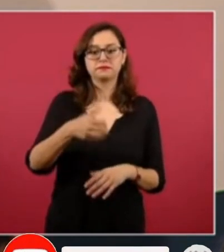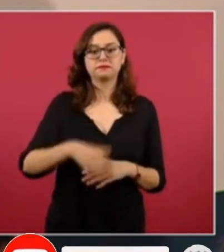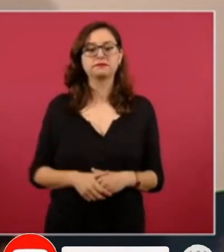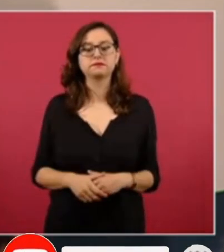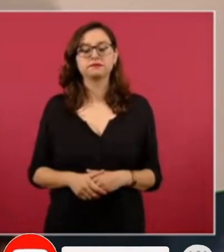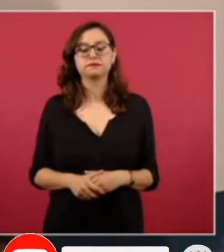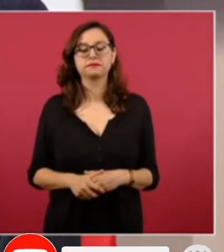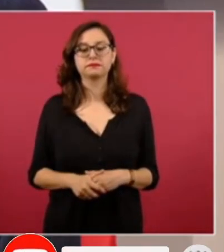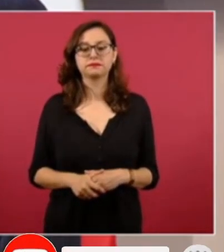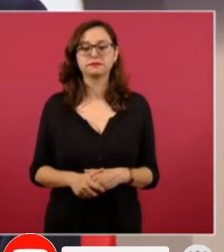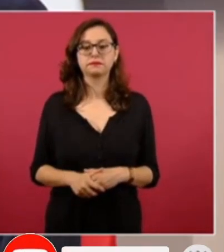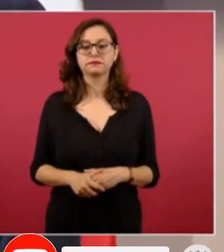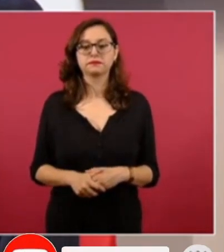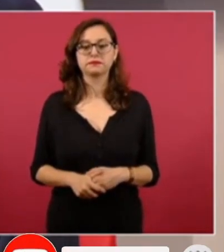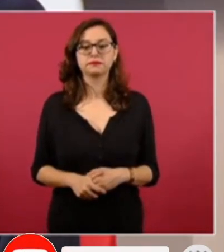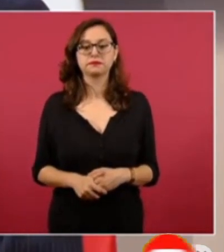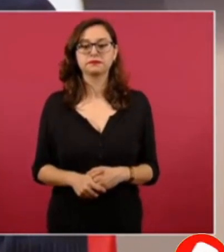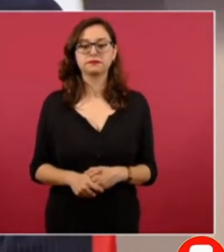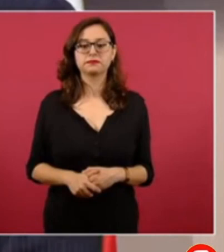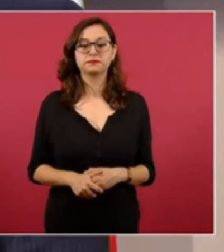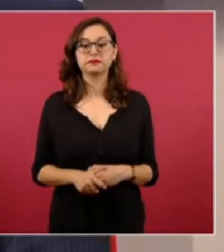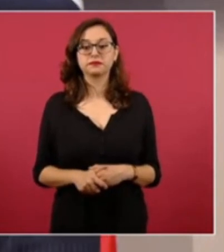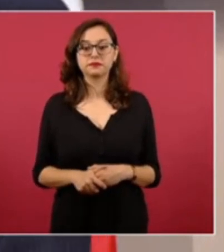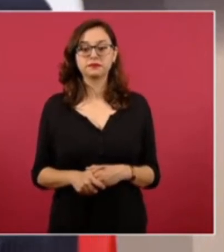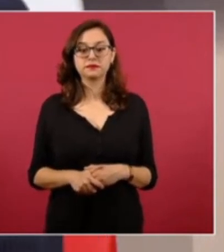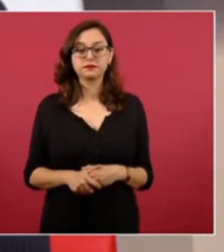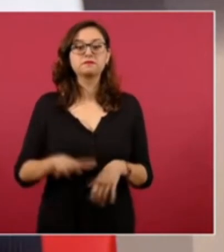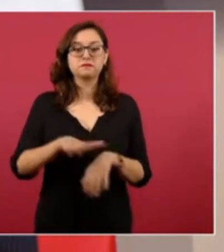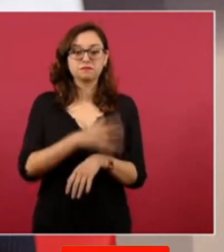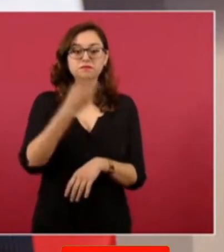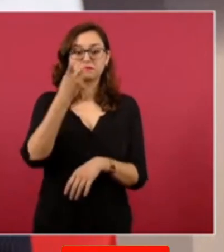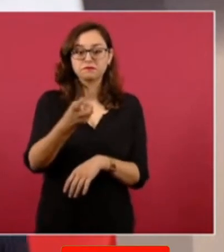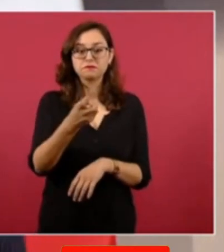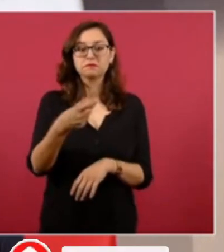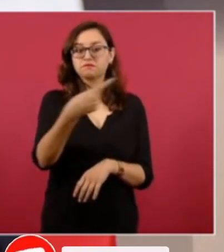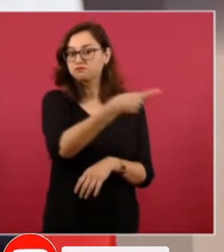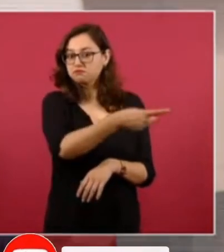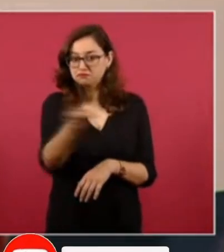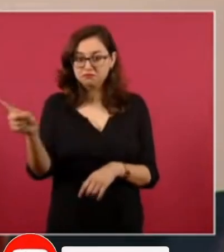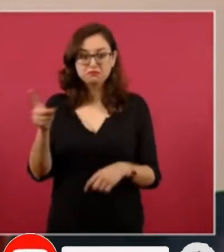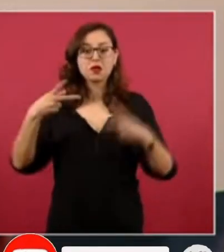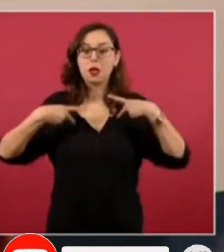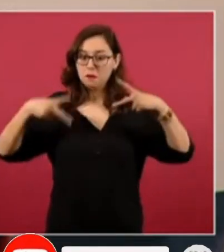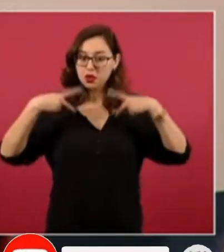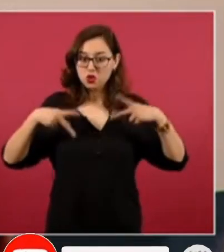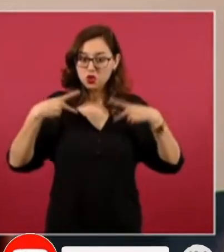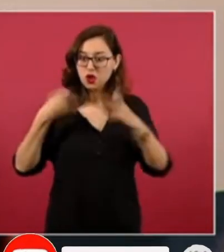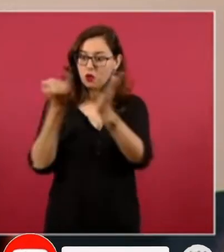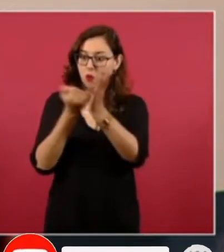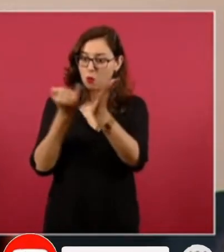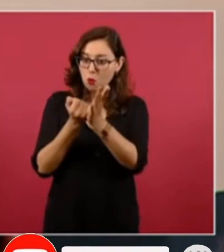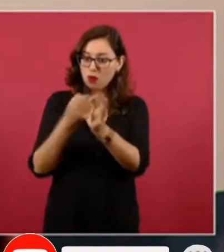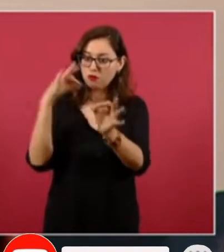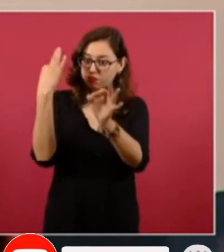Por eso, mi reconocimiento a todos los contribuyentes que no